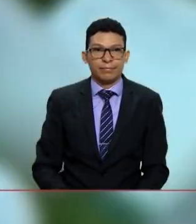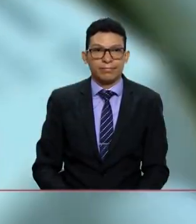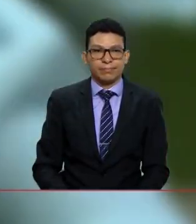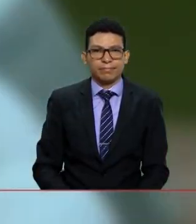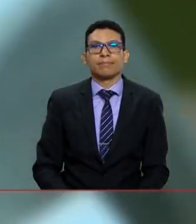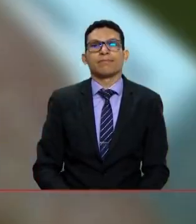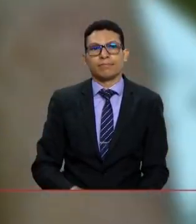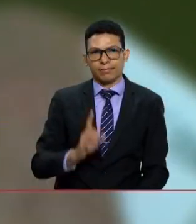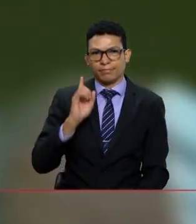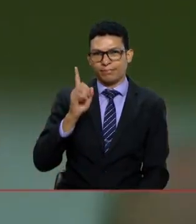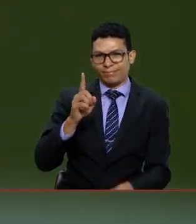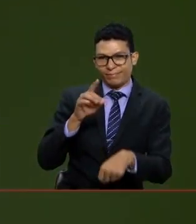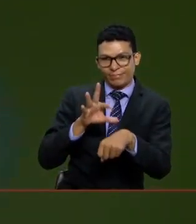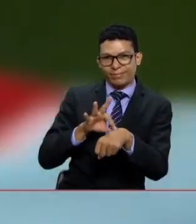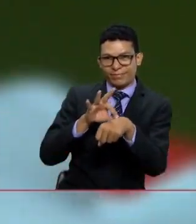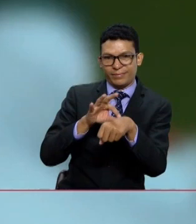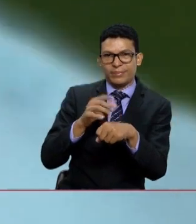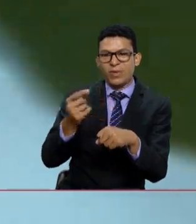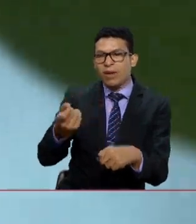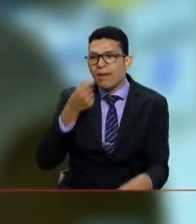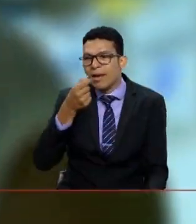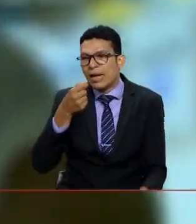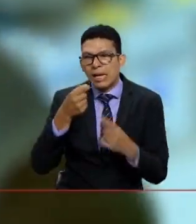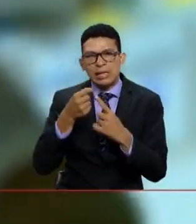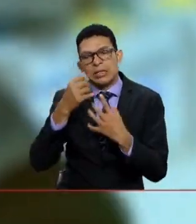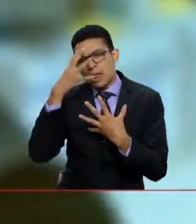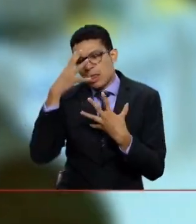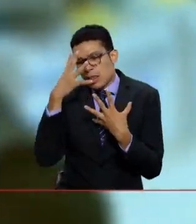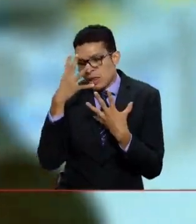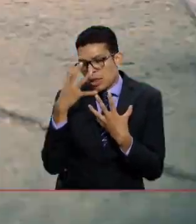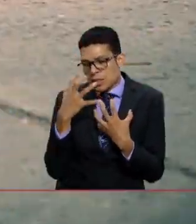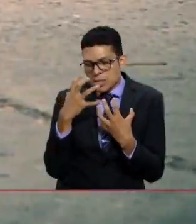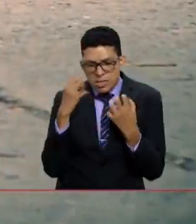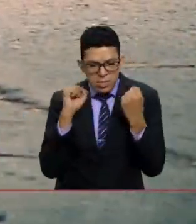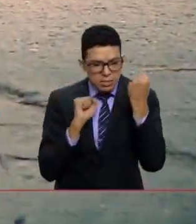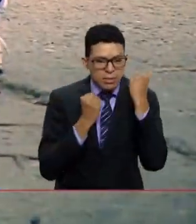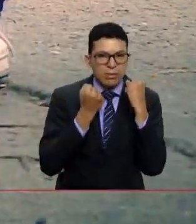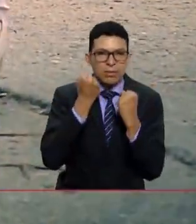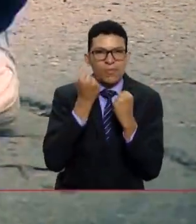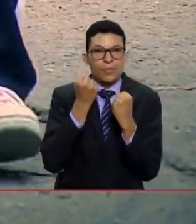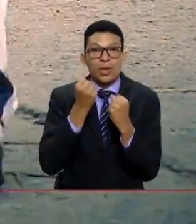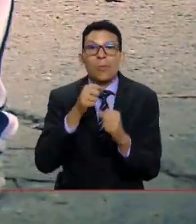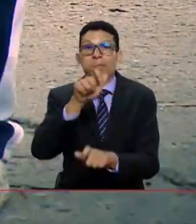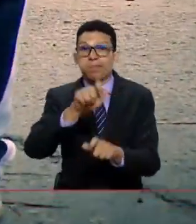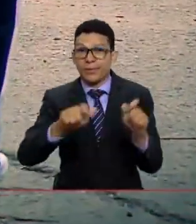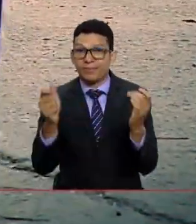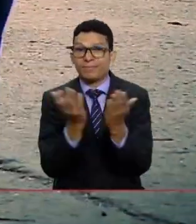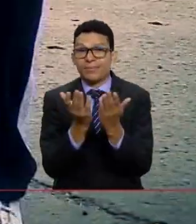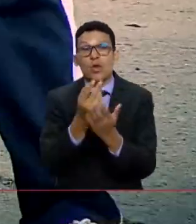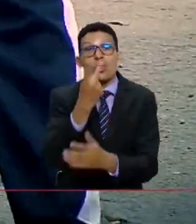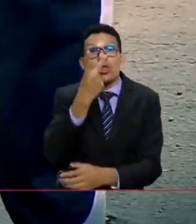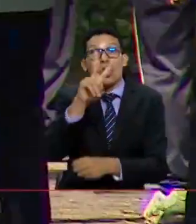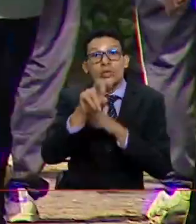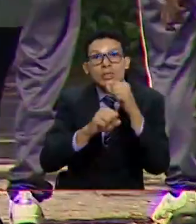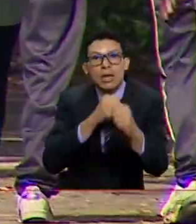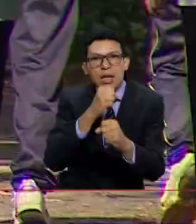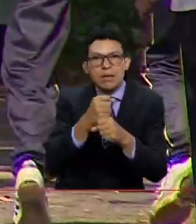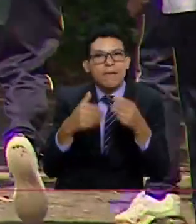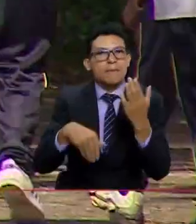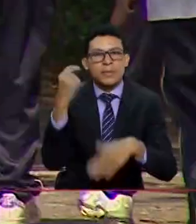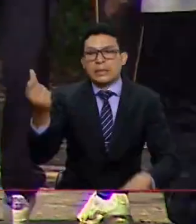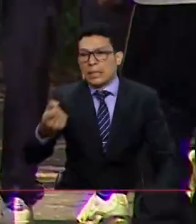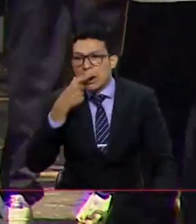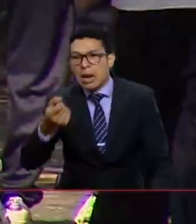Un reconocido medicamento usado para el manejo de la ansiedad se ha convertido en el ansiolítico que algunos estudiantes desde los 12 años de edad están